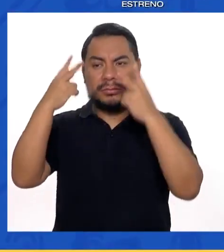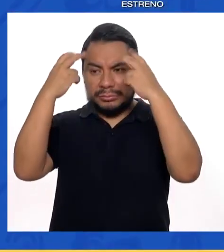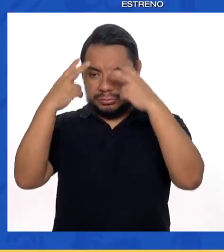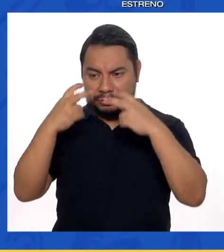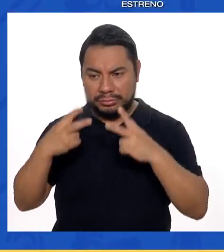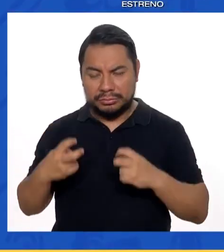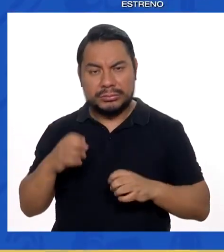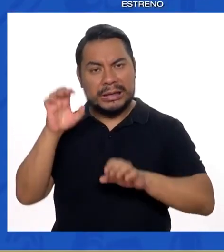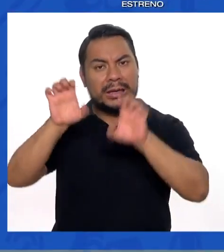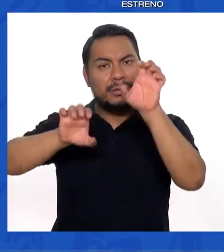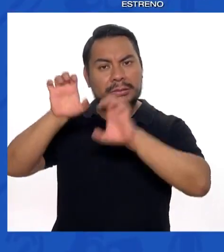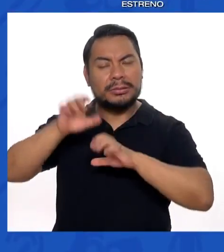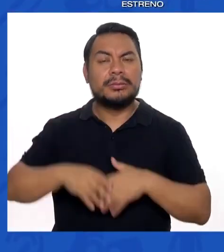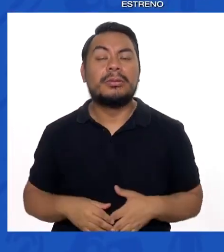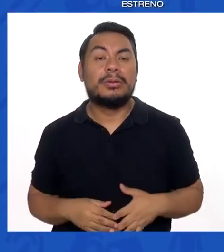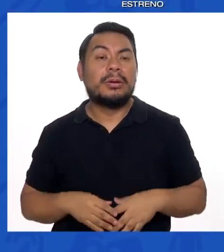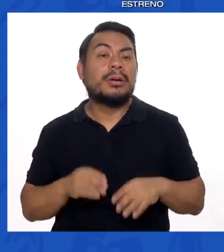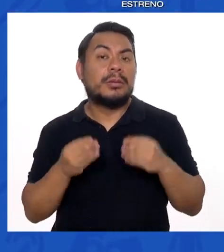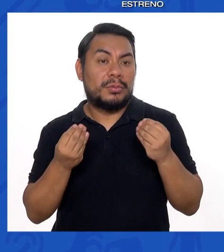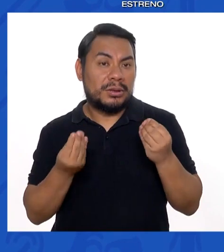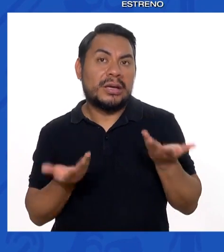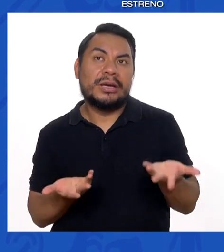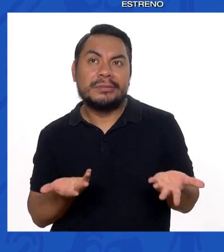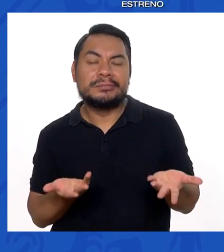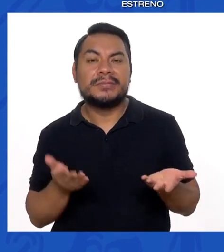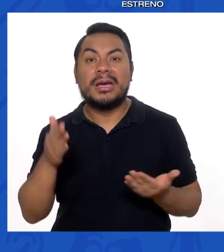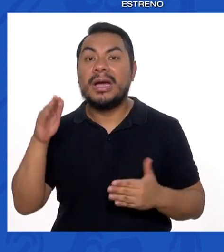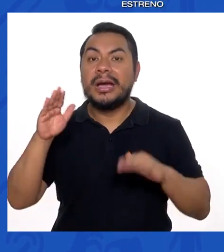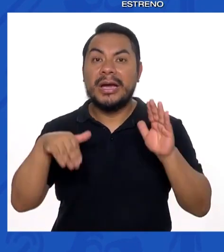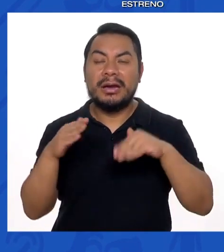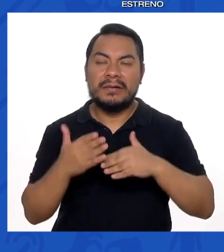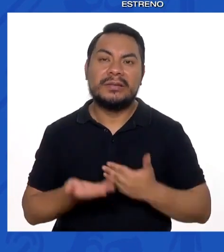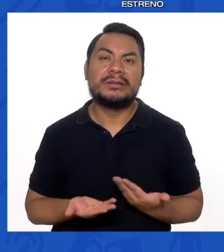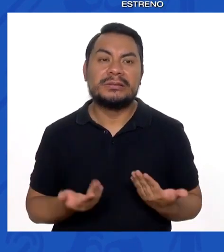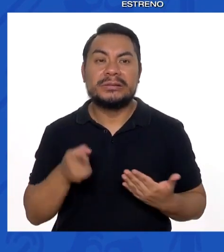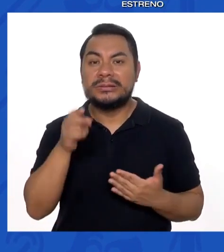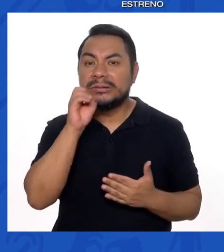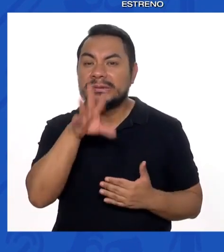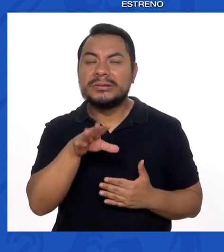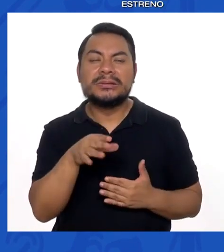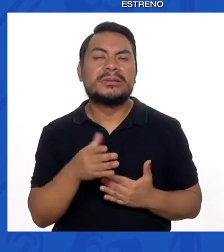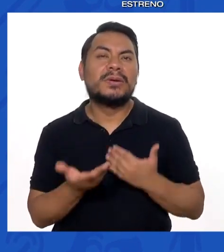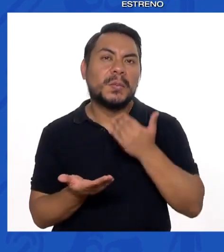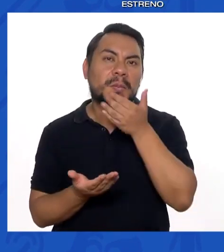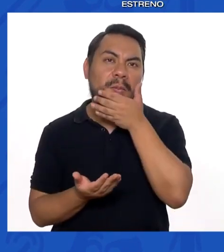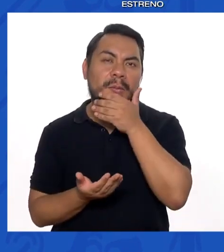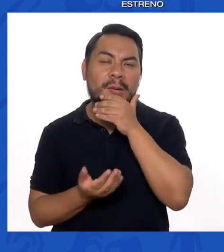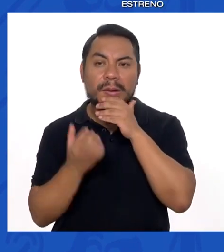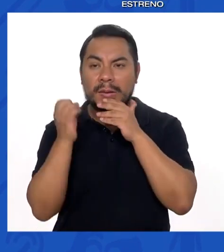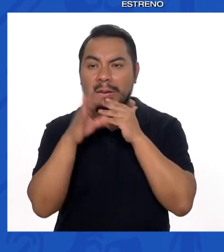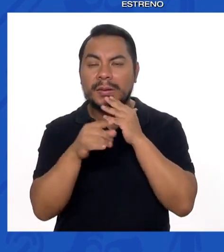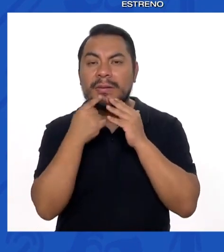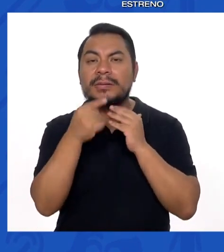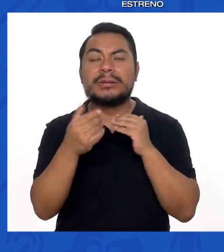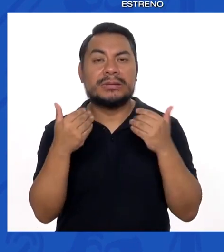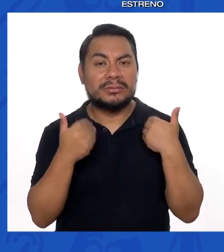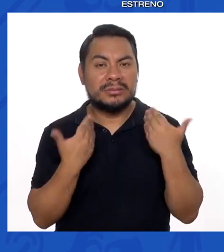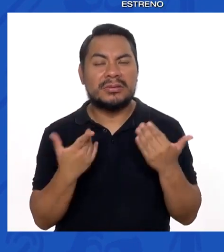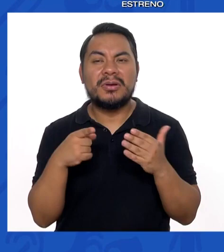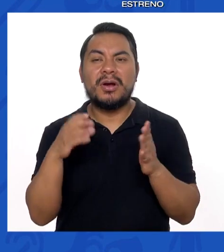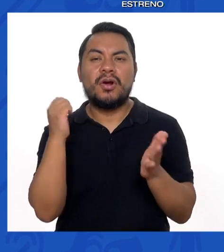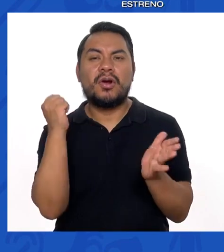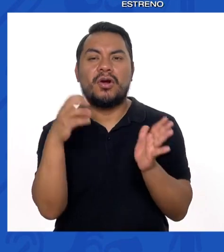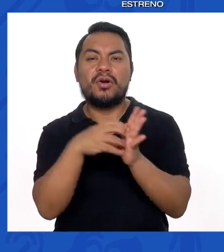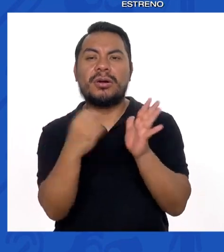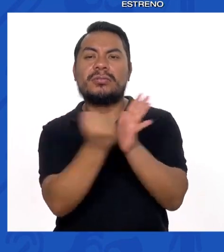una evaluación, porque de hecho a veces dicen como que es como